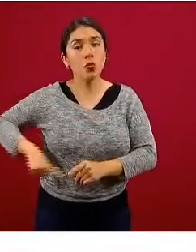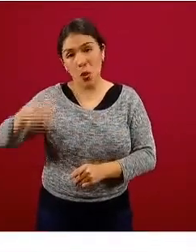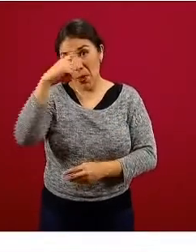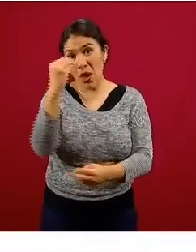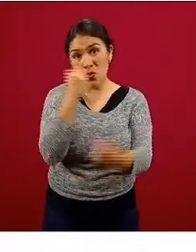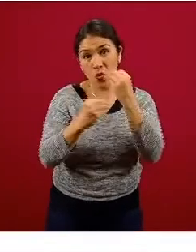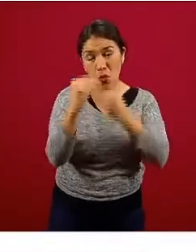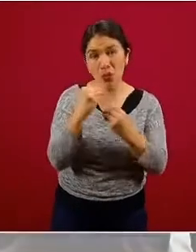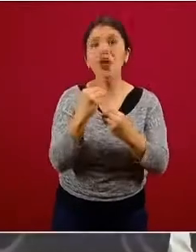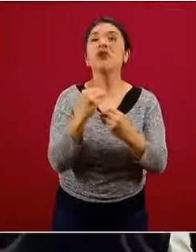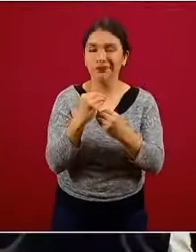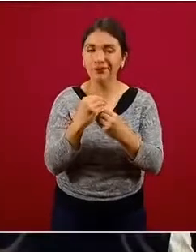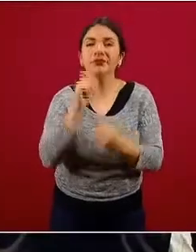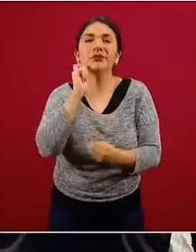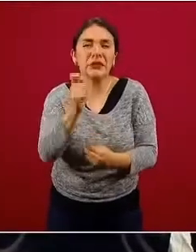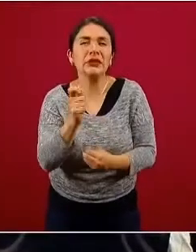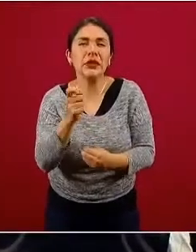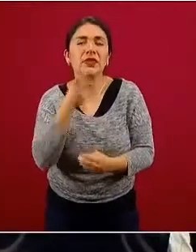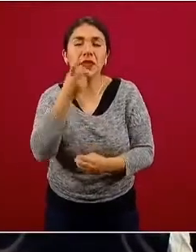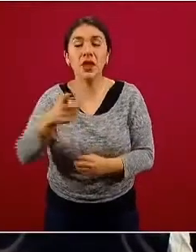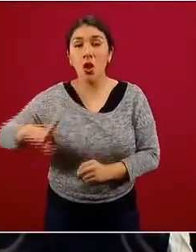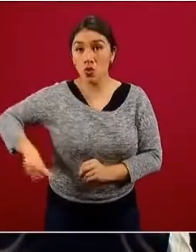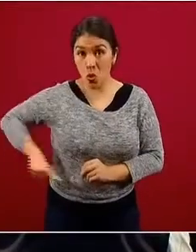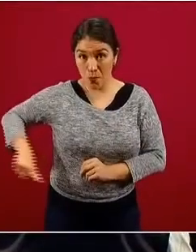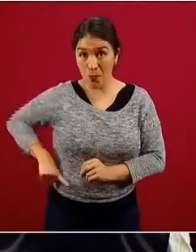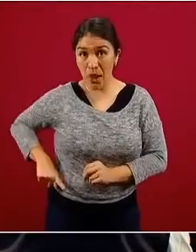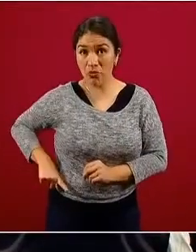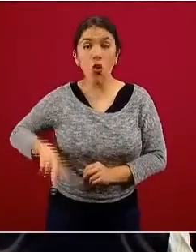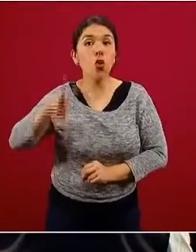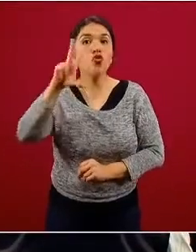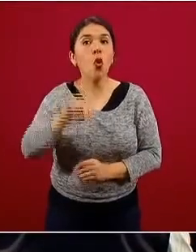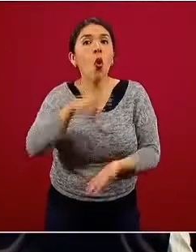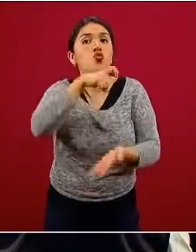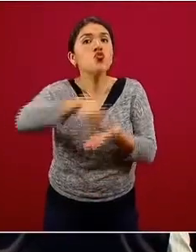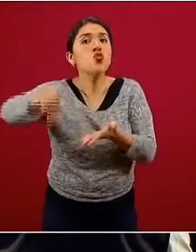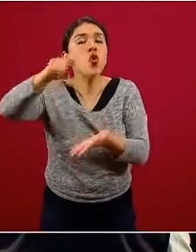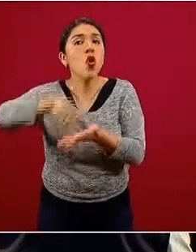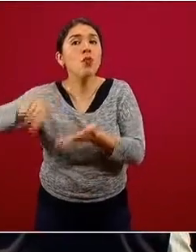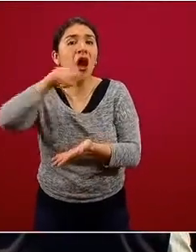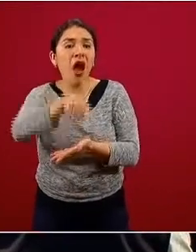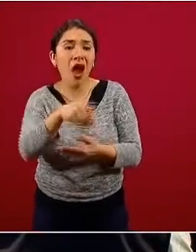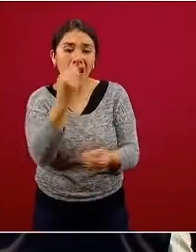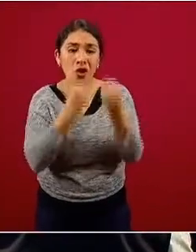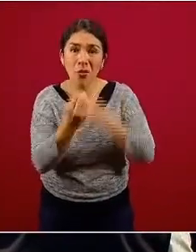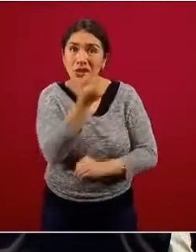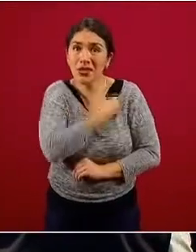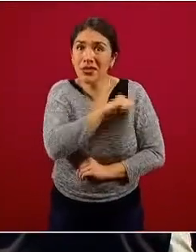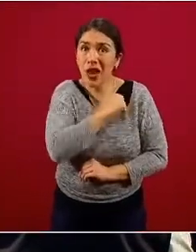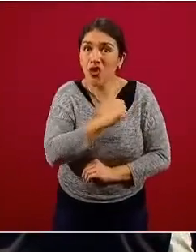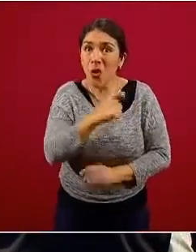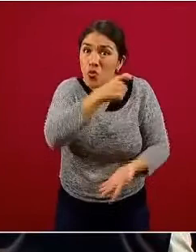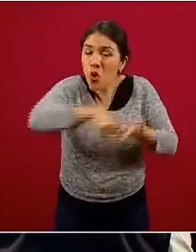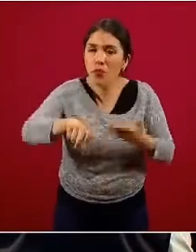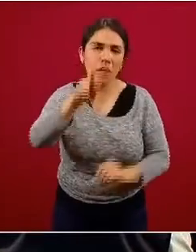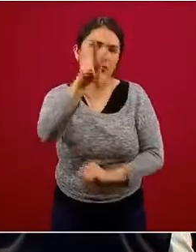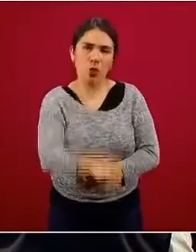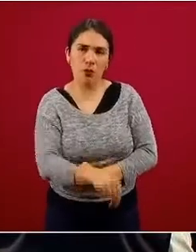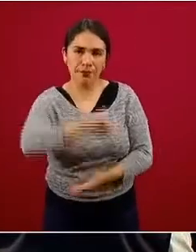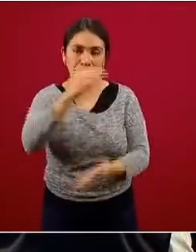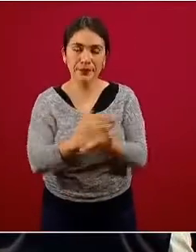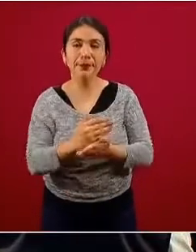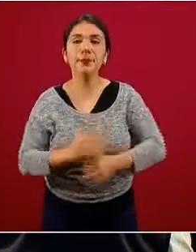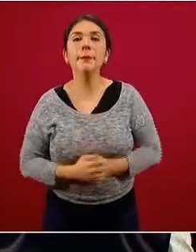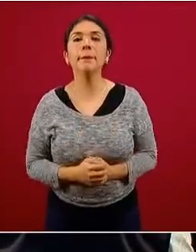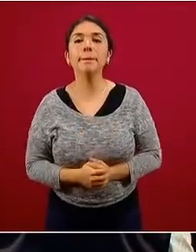de alimentos. En otras palabras, que el gobierno no compre alimentos que no sean saludables. La siguiente, por favor.